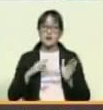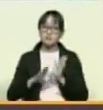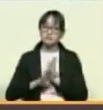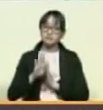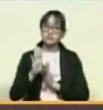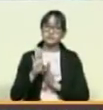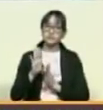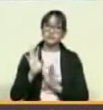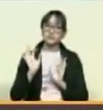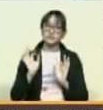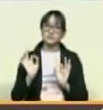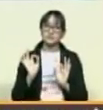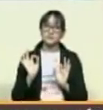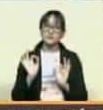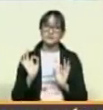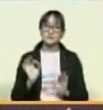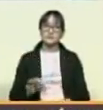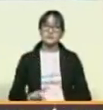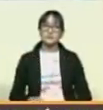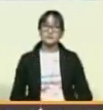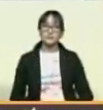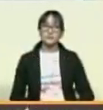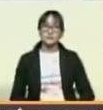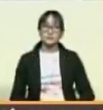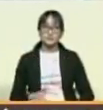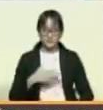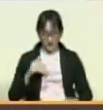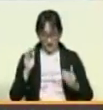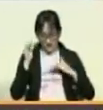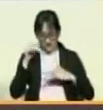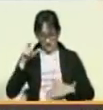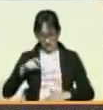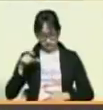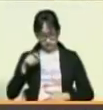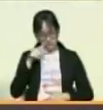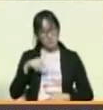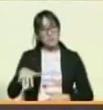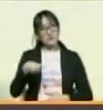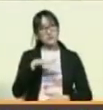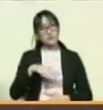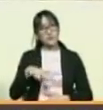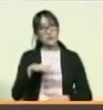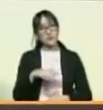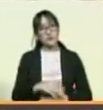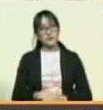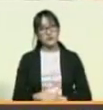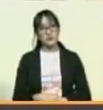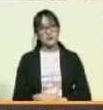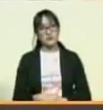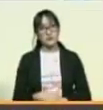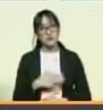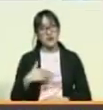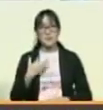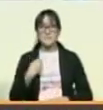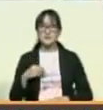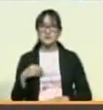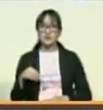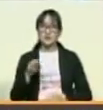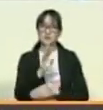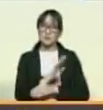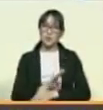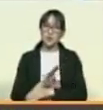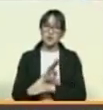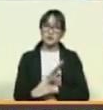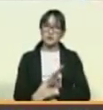quiere prosperidad, quiere atender las necesidades de la población, quiere que el presidente protector, el